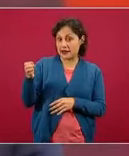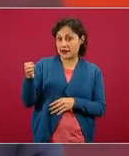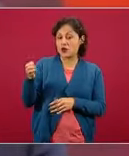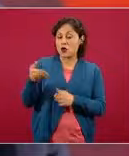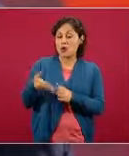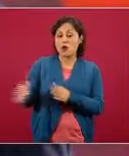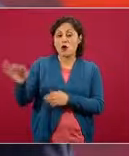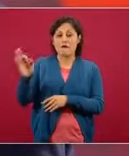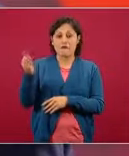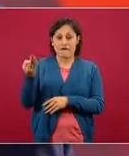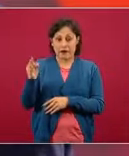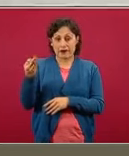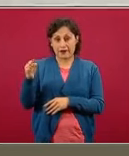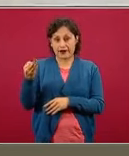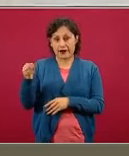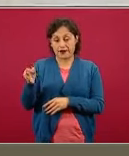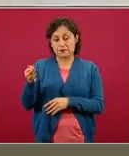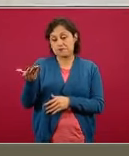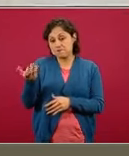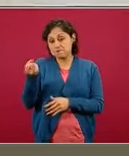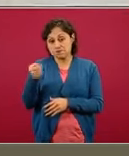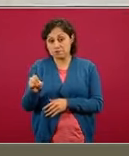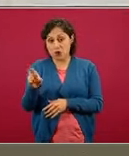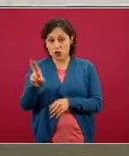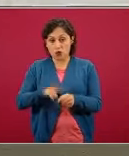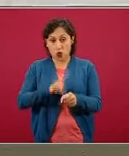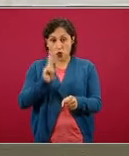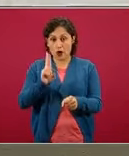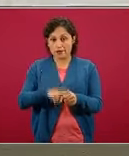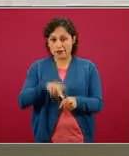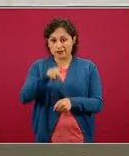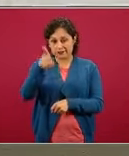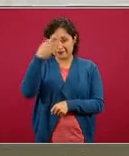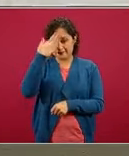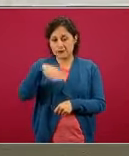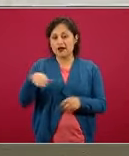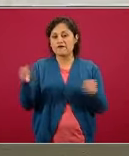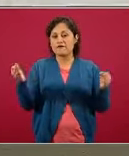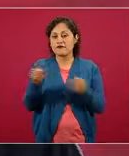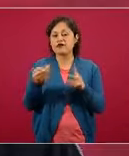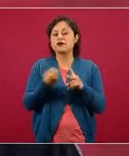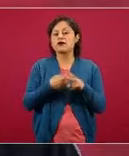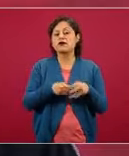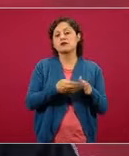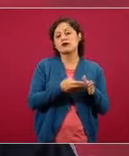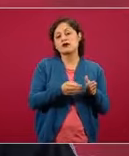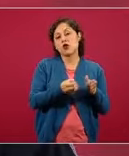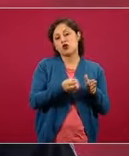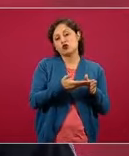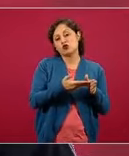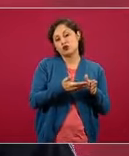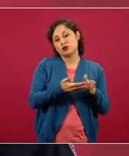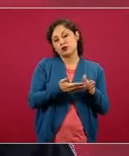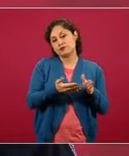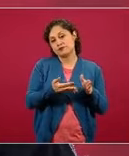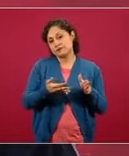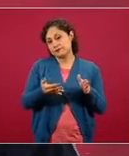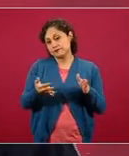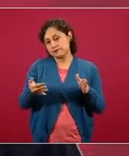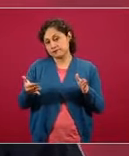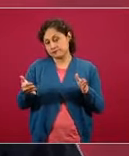mes de febrero de una temporada invernal, que sabemos la temporada invernal corre desde un octubre de un año, en este